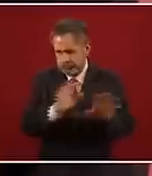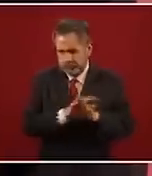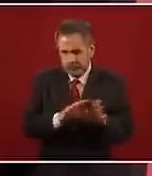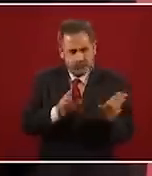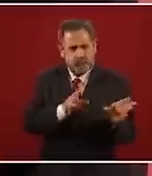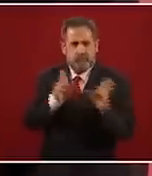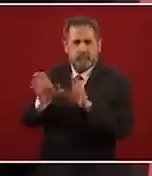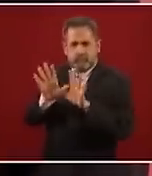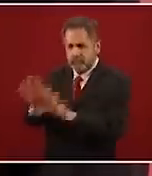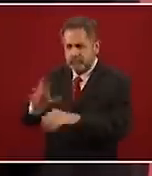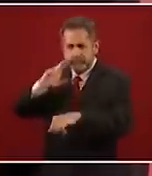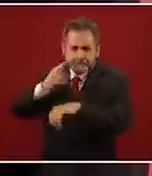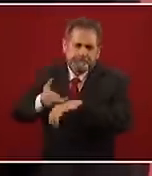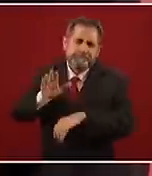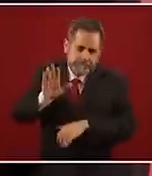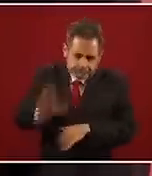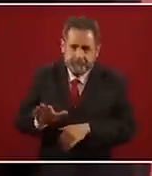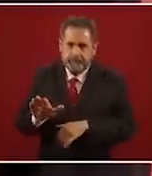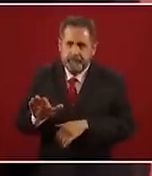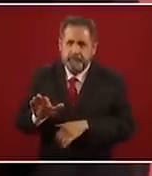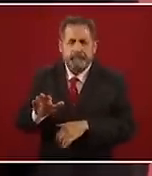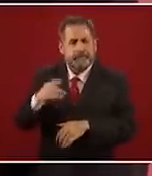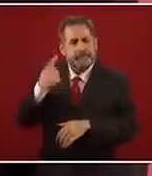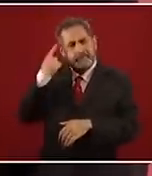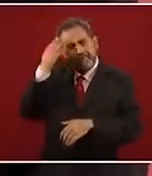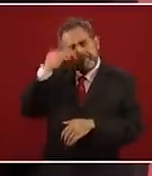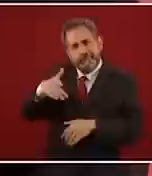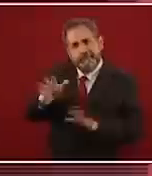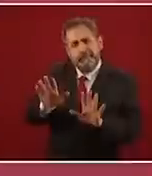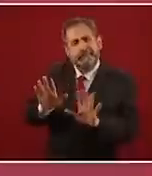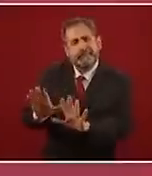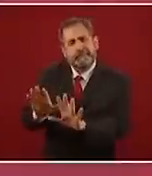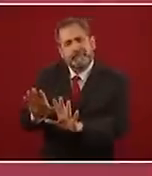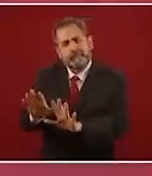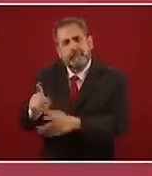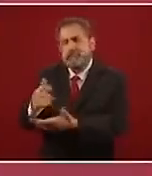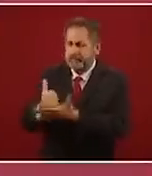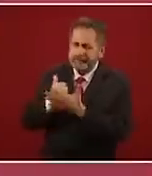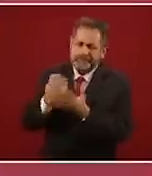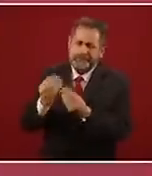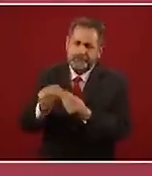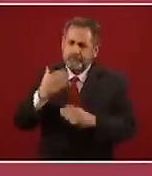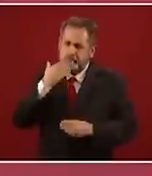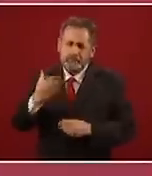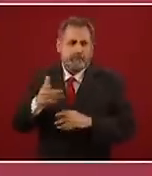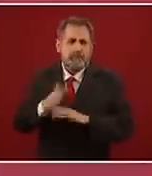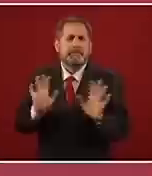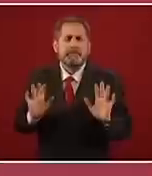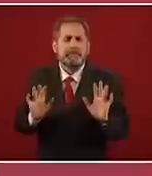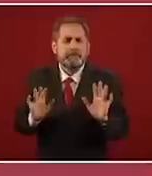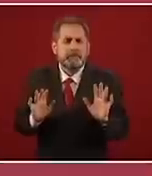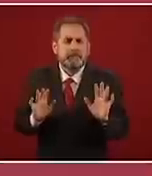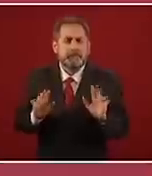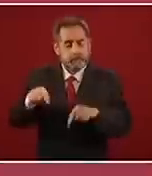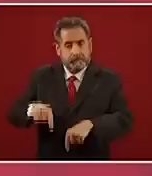sus tareas, que por cierto nos están ayudando muy bien.